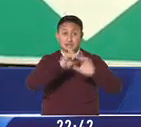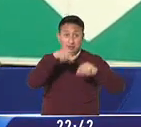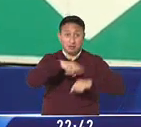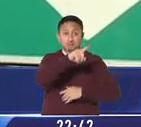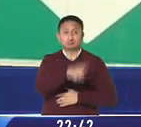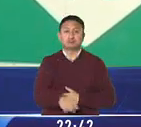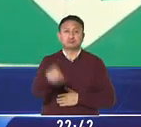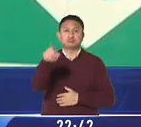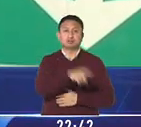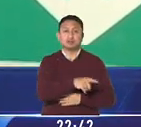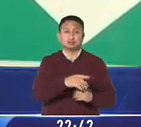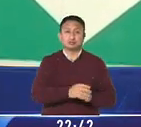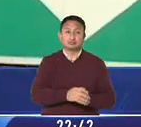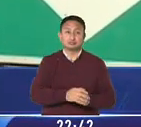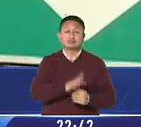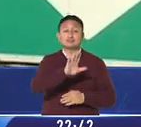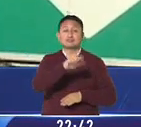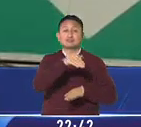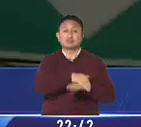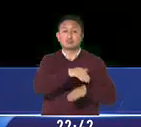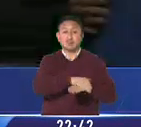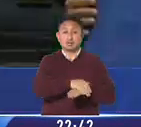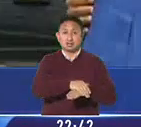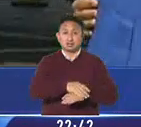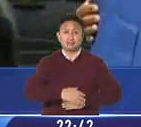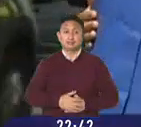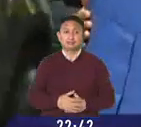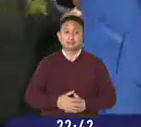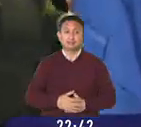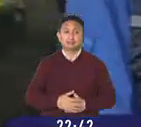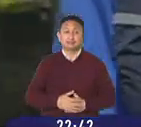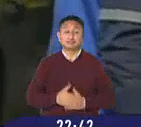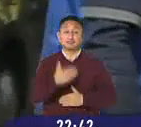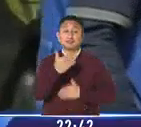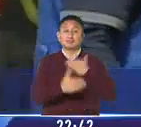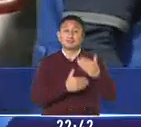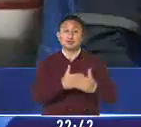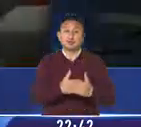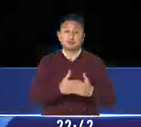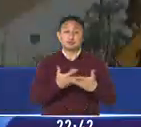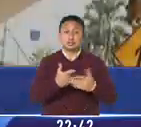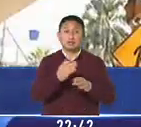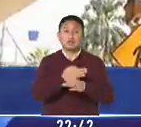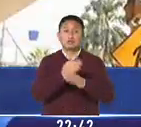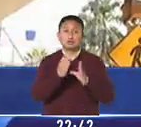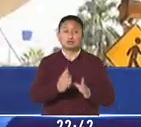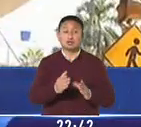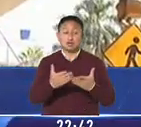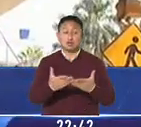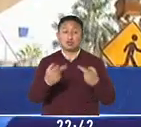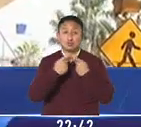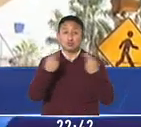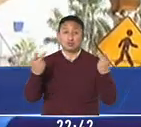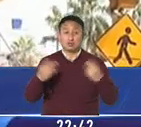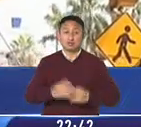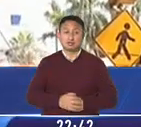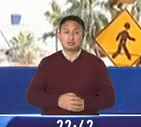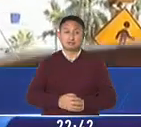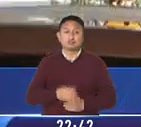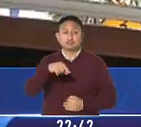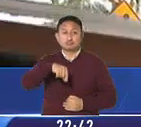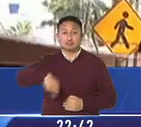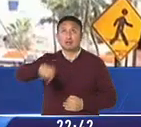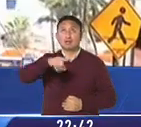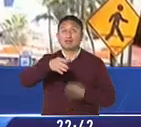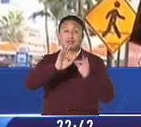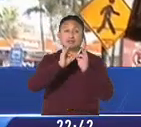prohíbe. Y de 5 de la tarde a 10 de la noche. Minutos más tarde llegaron funcionarios de obras públicas con el